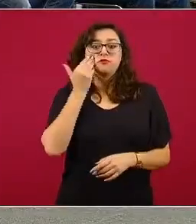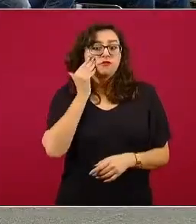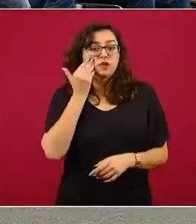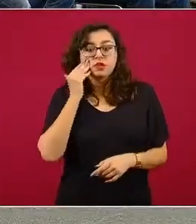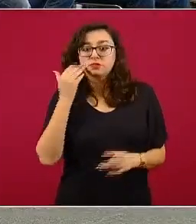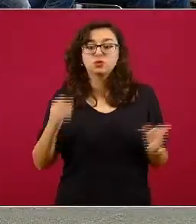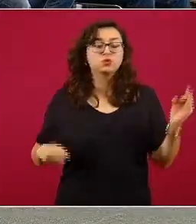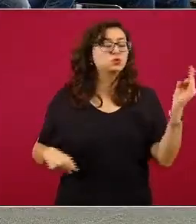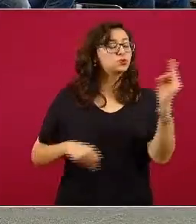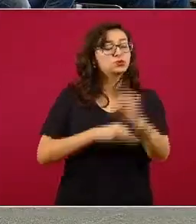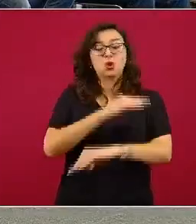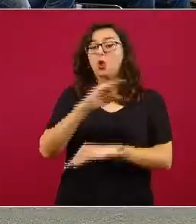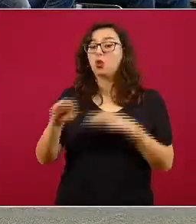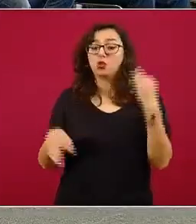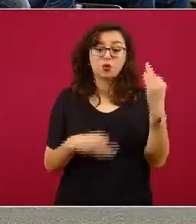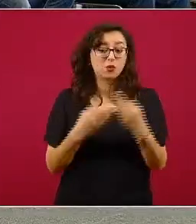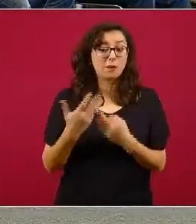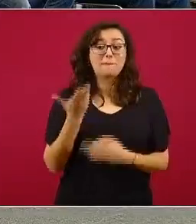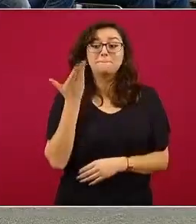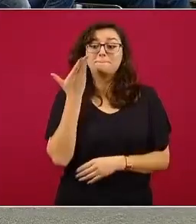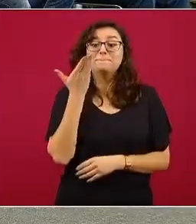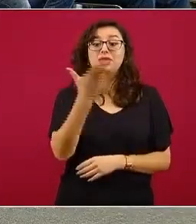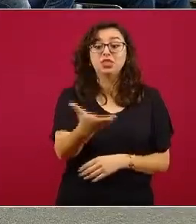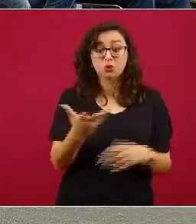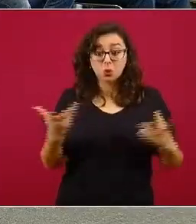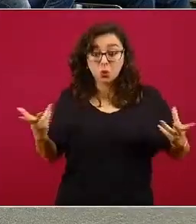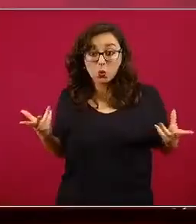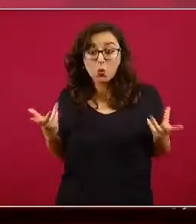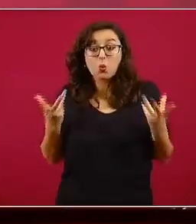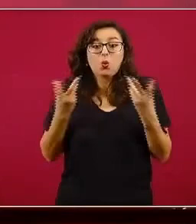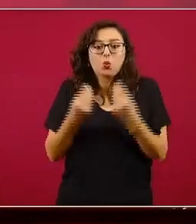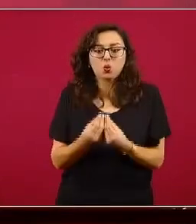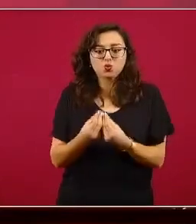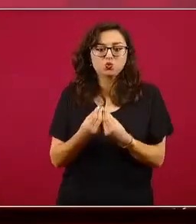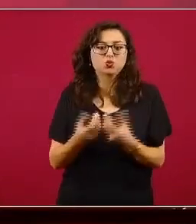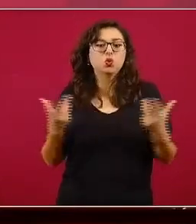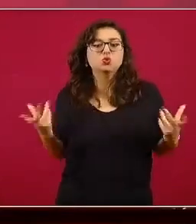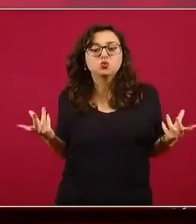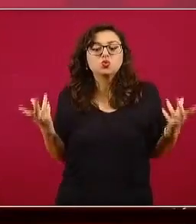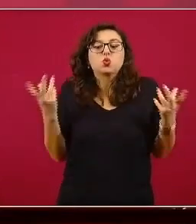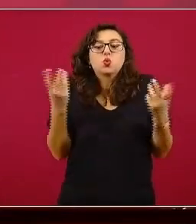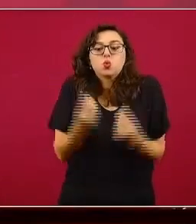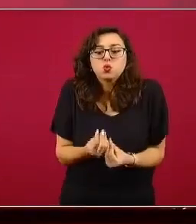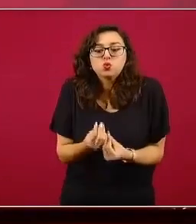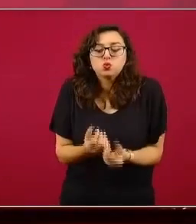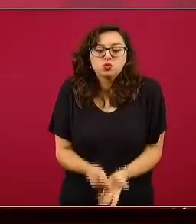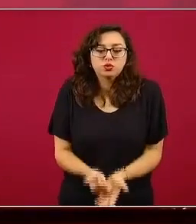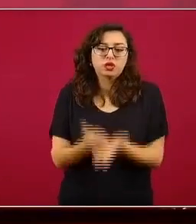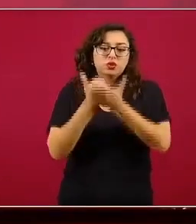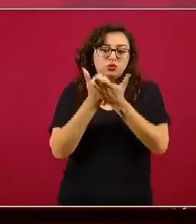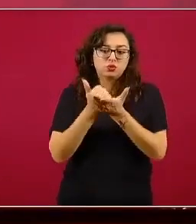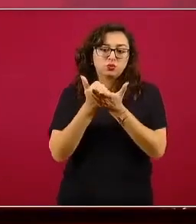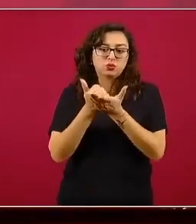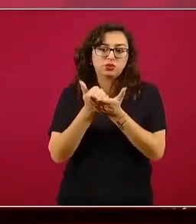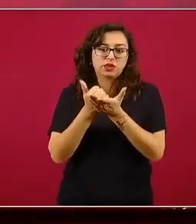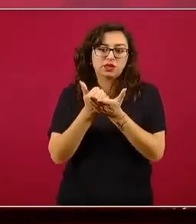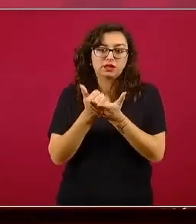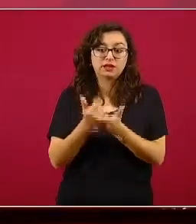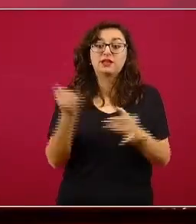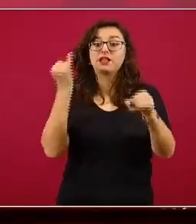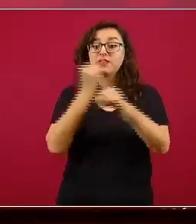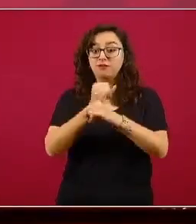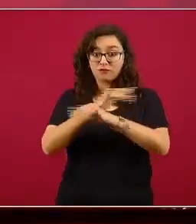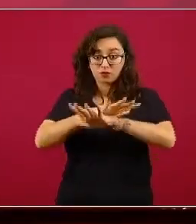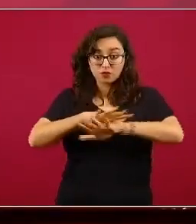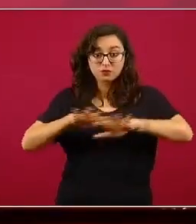Facebook, cualquier medio que tengan. Sumemos esfuerzos, por favor, sumemos esfuerzos. La orientación